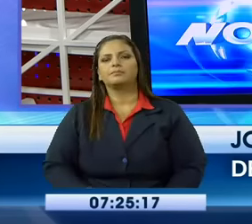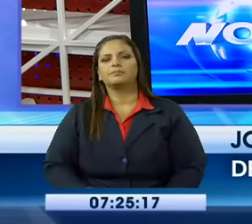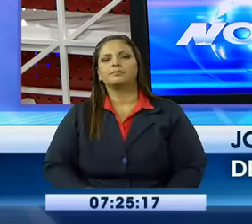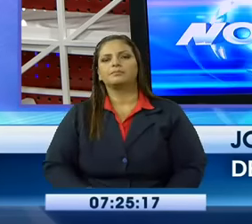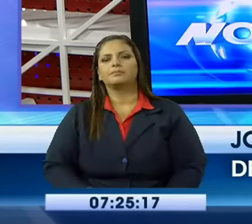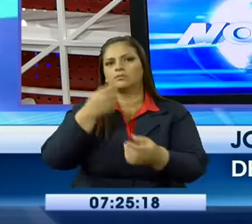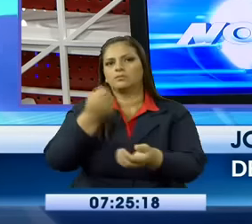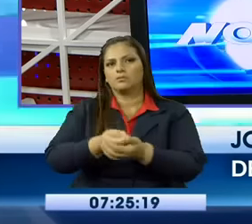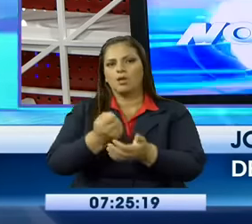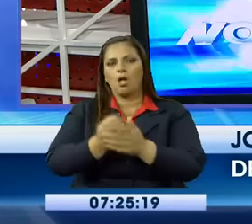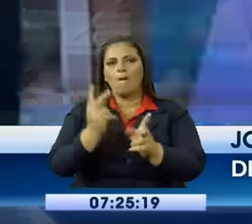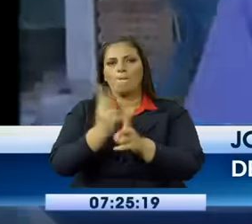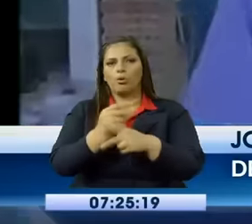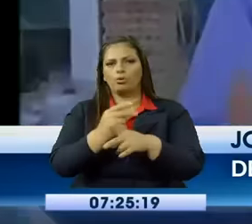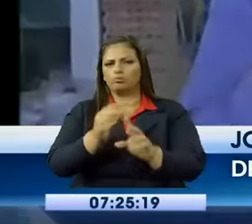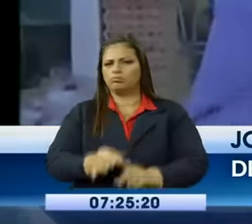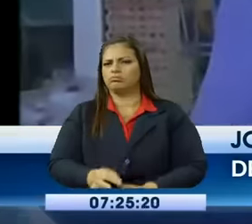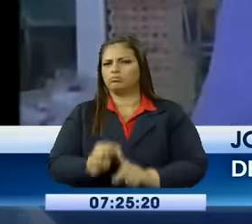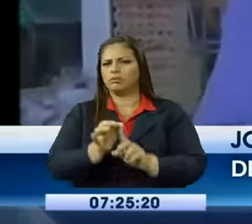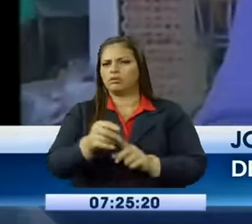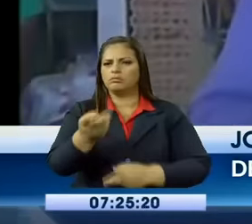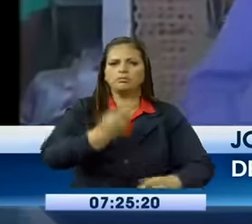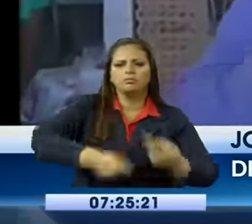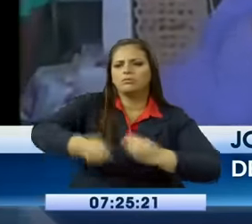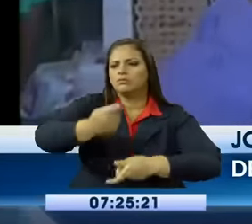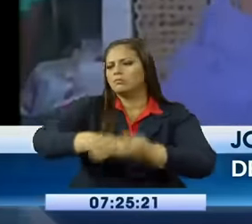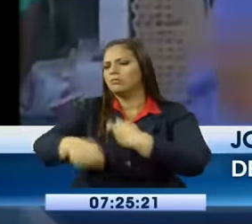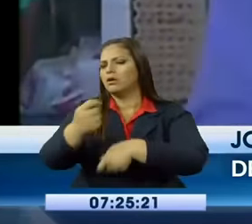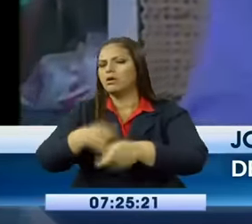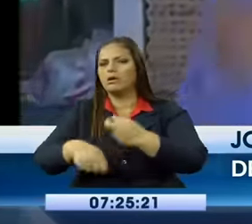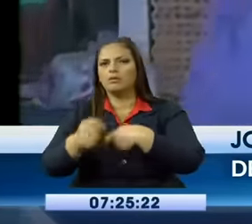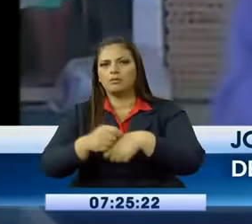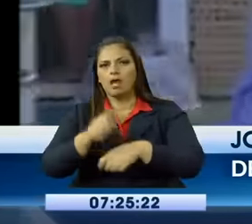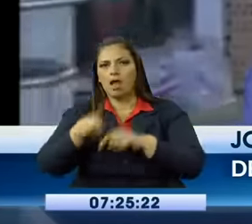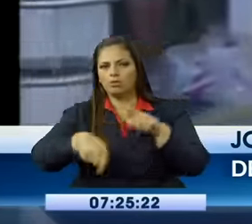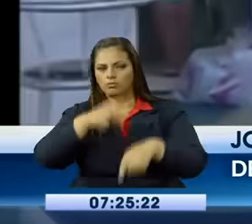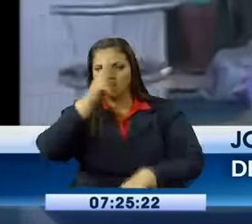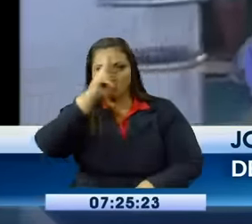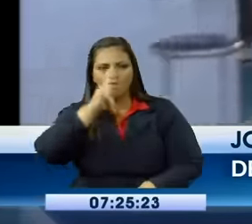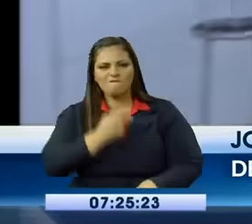de productos de primera necesidad y evitar la mala atención y la